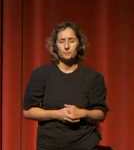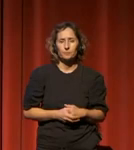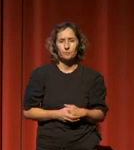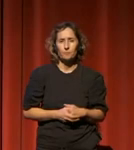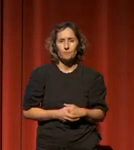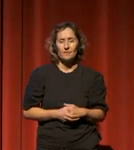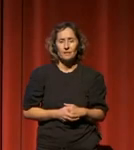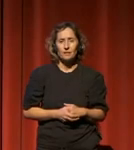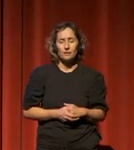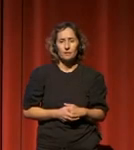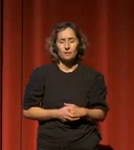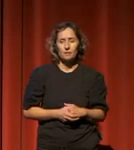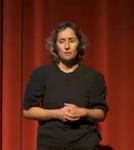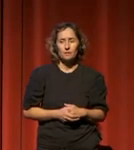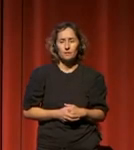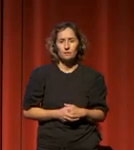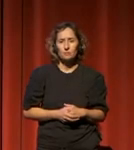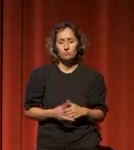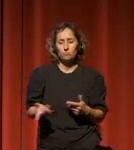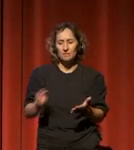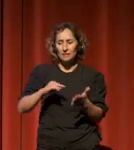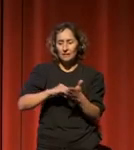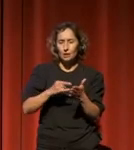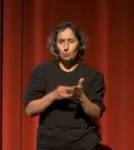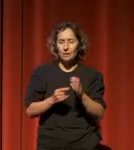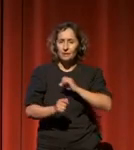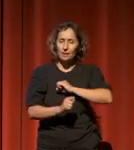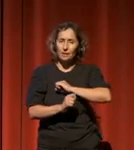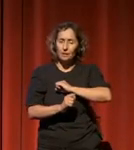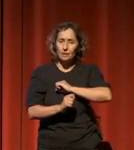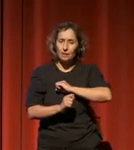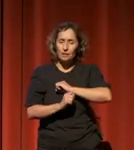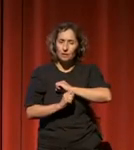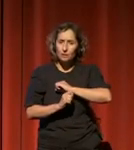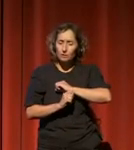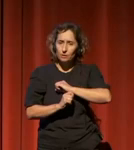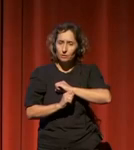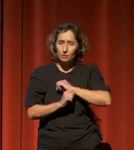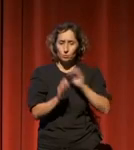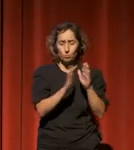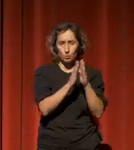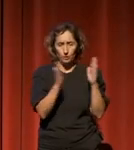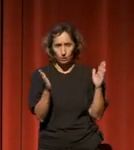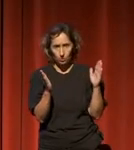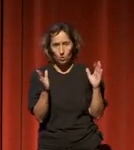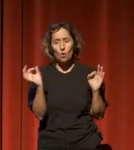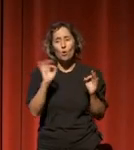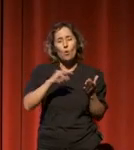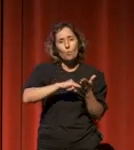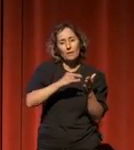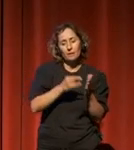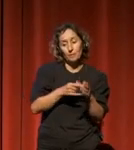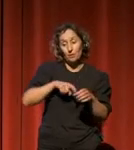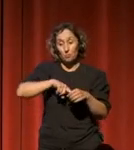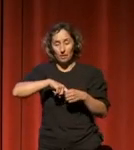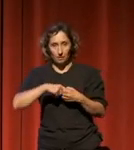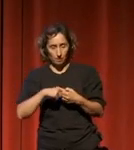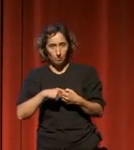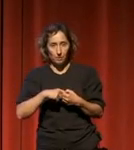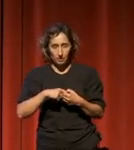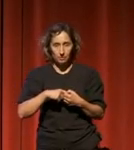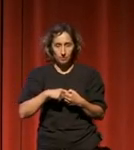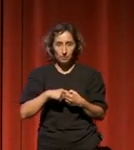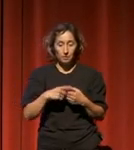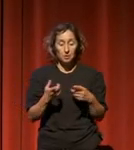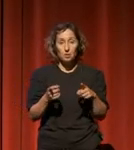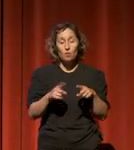de esta dinámica es los planes estratégicos de los planes estratégicos de la biblioteca o la planificación participativa eh en que en